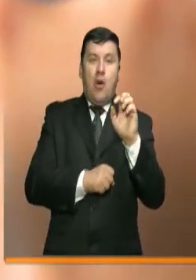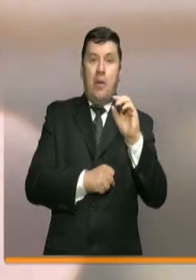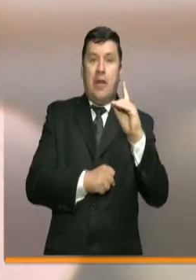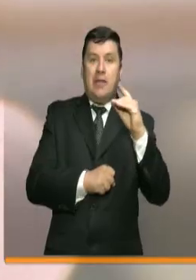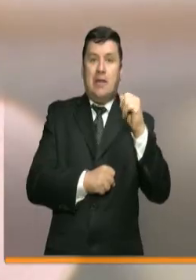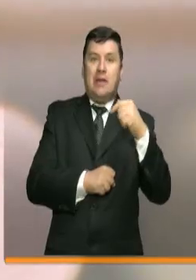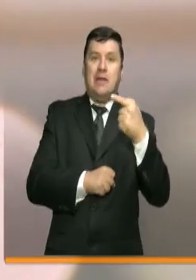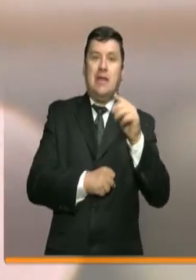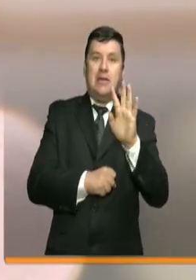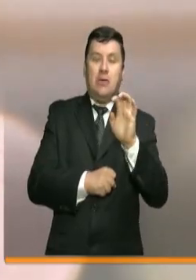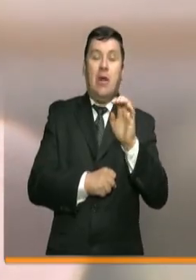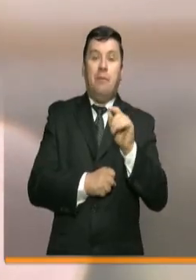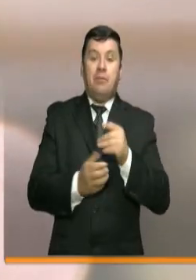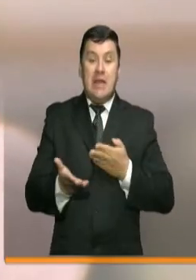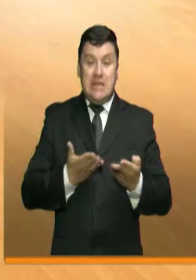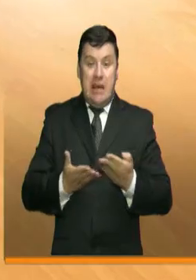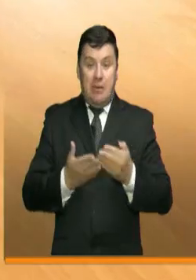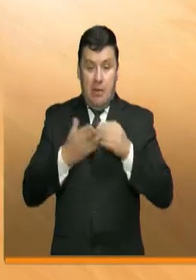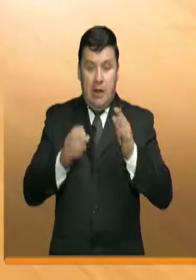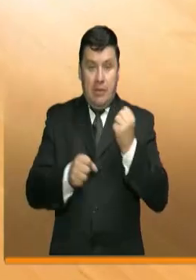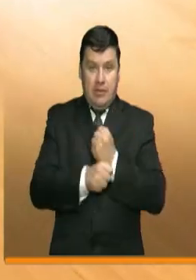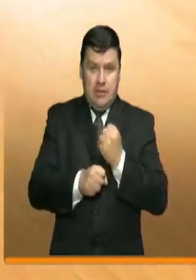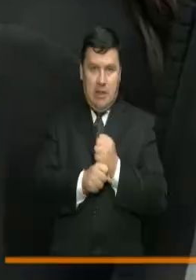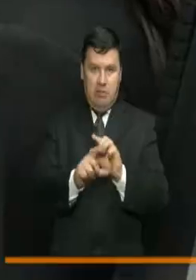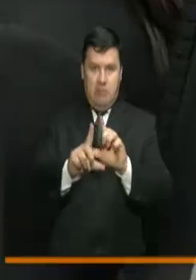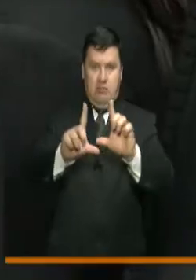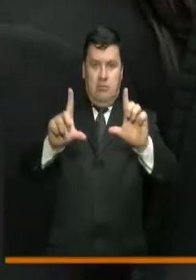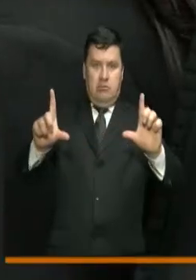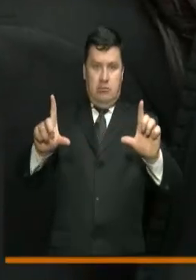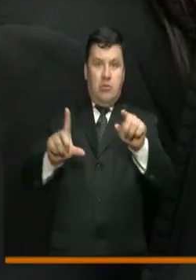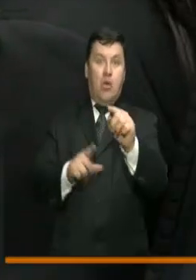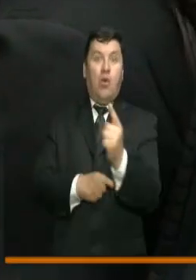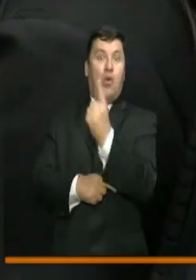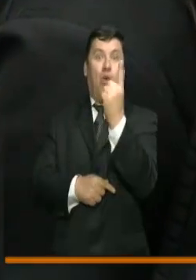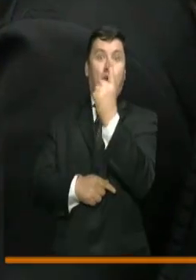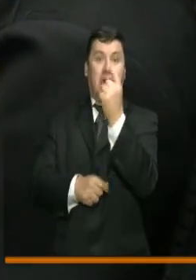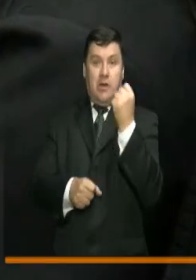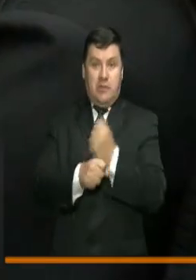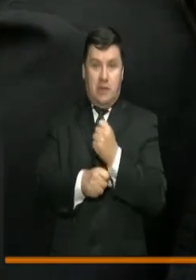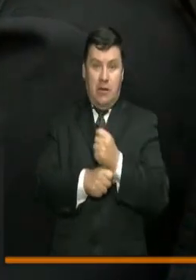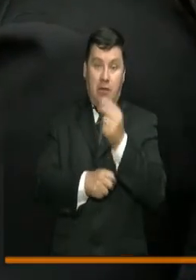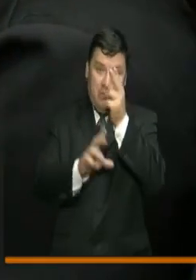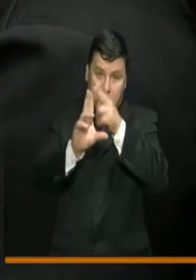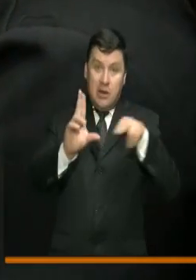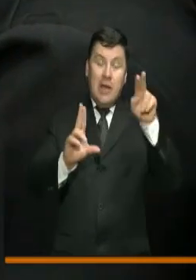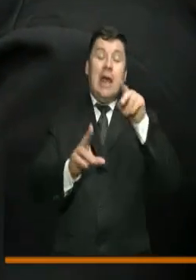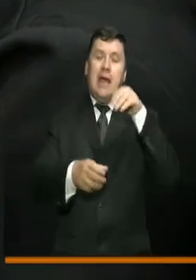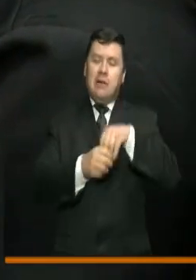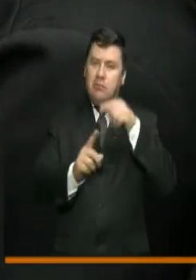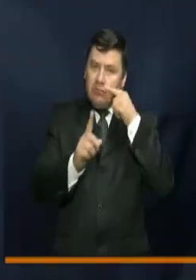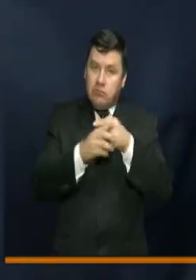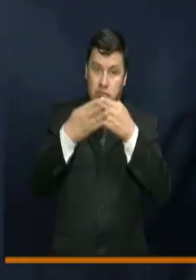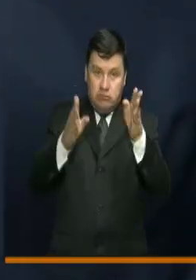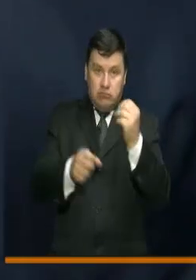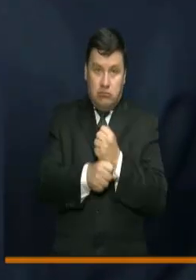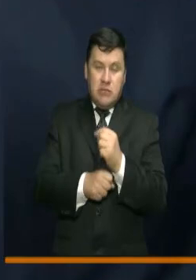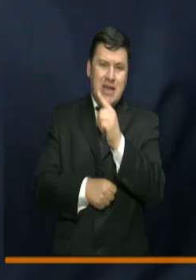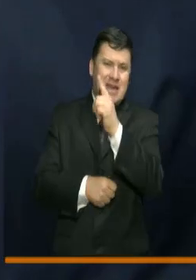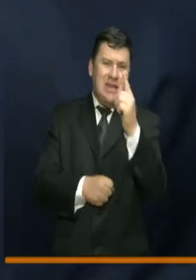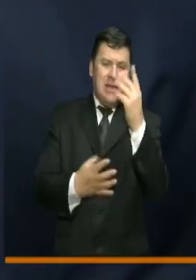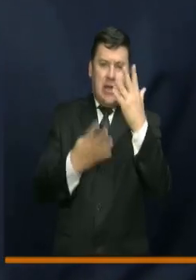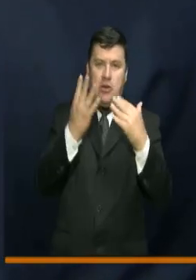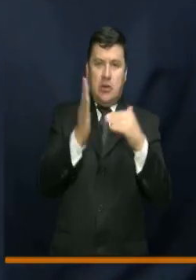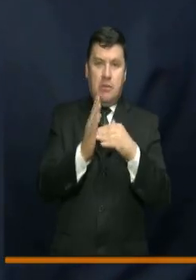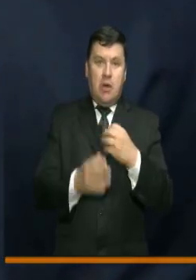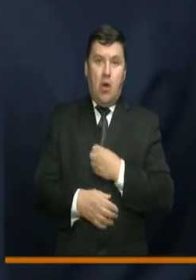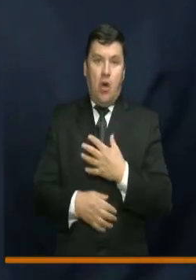la unidad del Servicio Público de Empleo, a través de la herramienta Bolsa Única de Empleo, puso a disposición de los colombianos más de